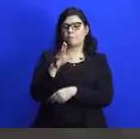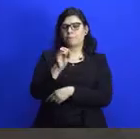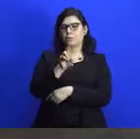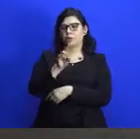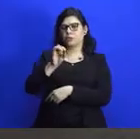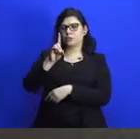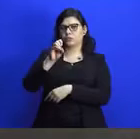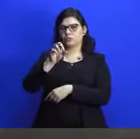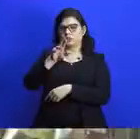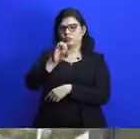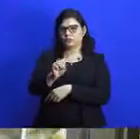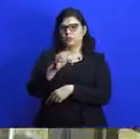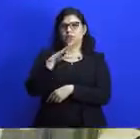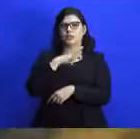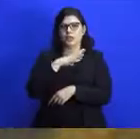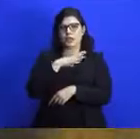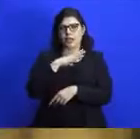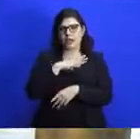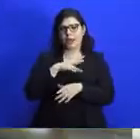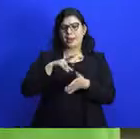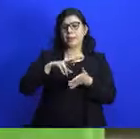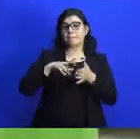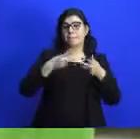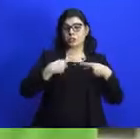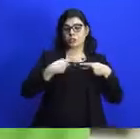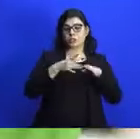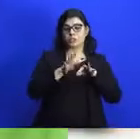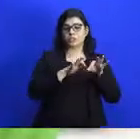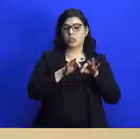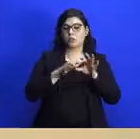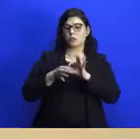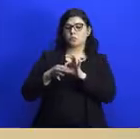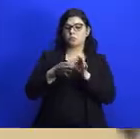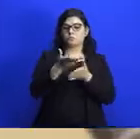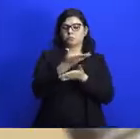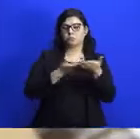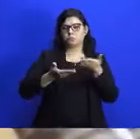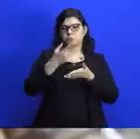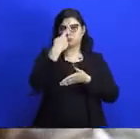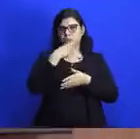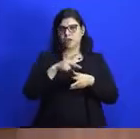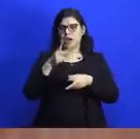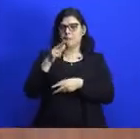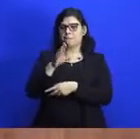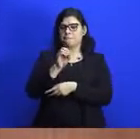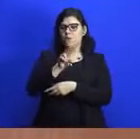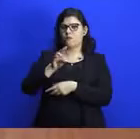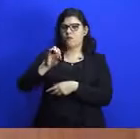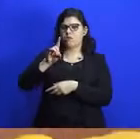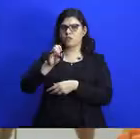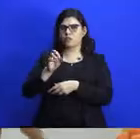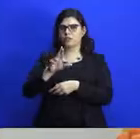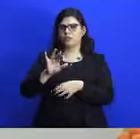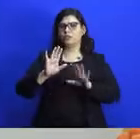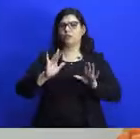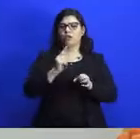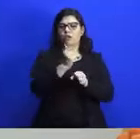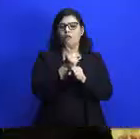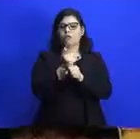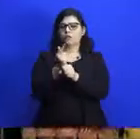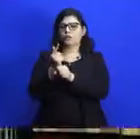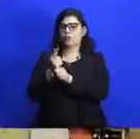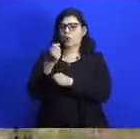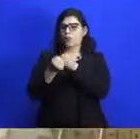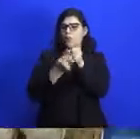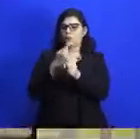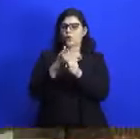enfoque de creación de valor compartido y nos esforzamos por ayudar a que nuestros proveedores prosperen, identificando oportunidades para